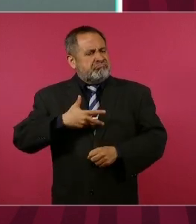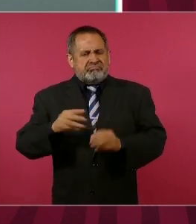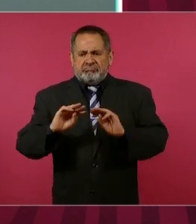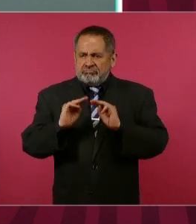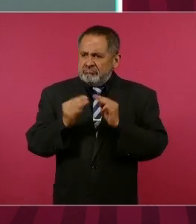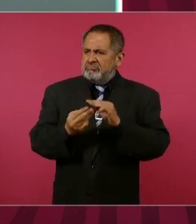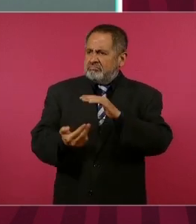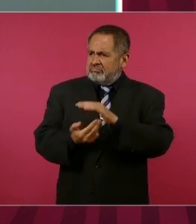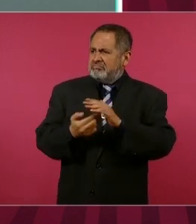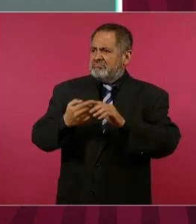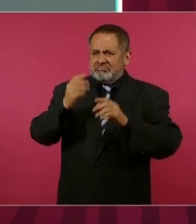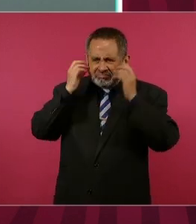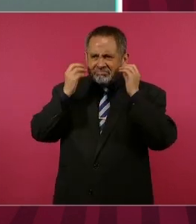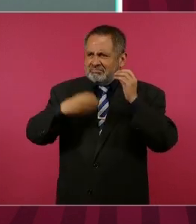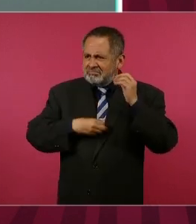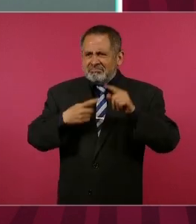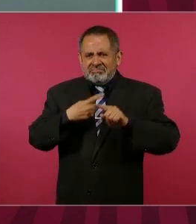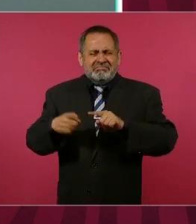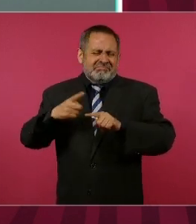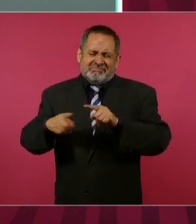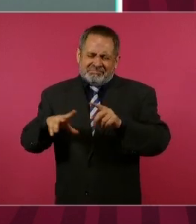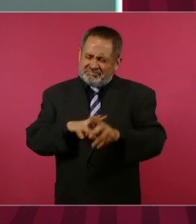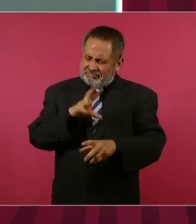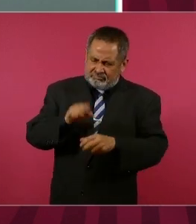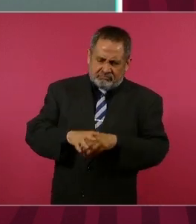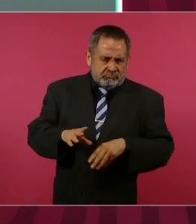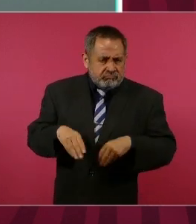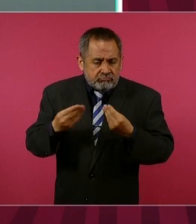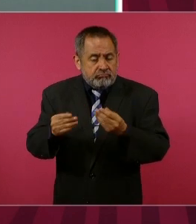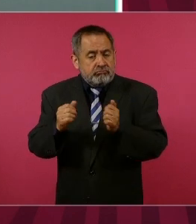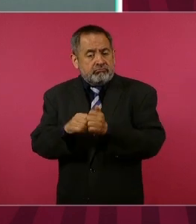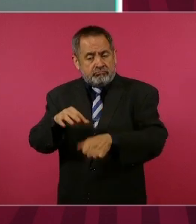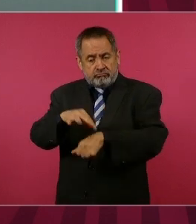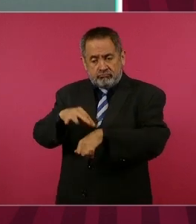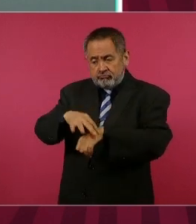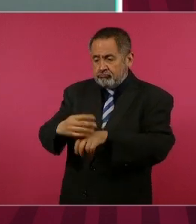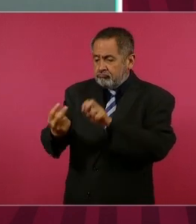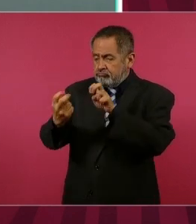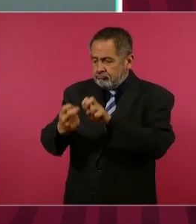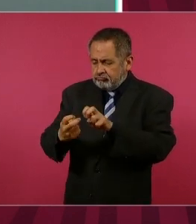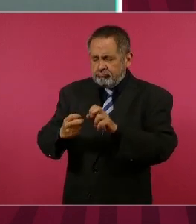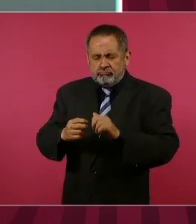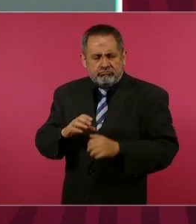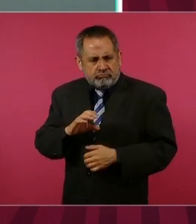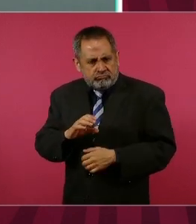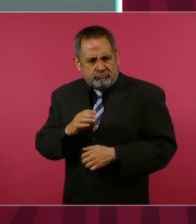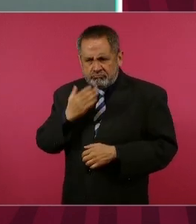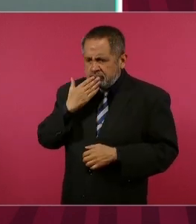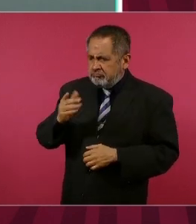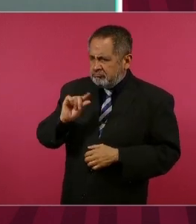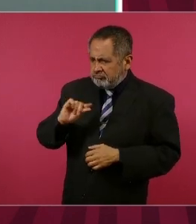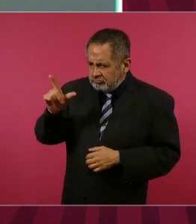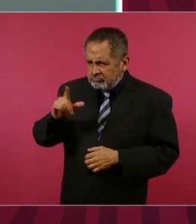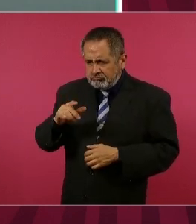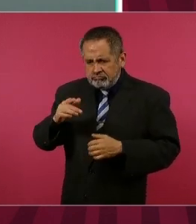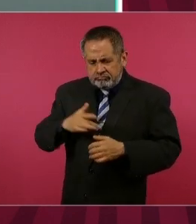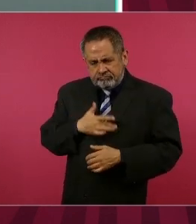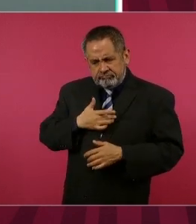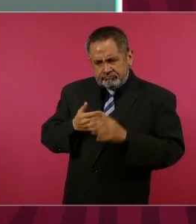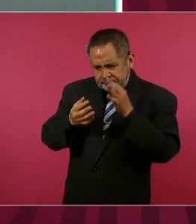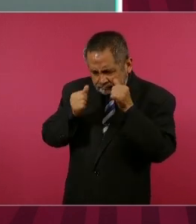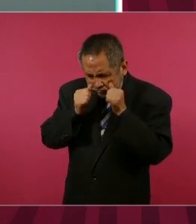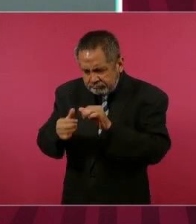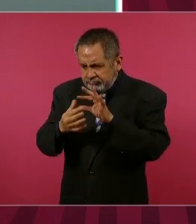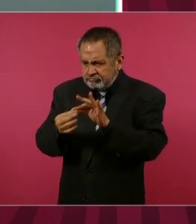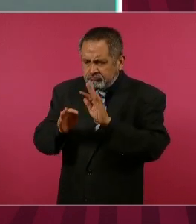mobiliario digno para brindar servicios médicos con calidad, humanismo y eficacia para